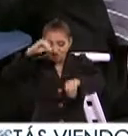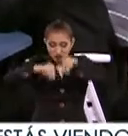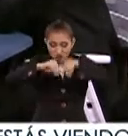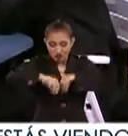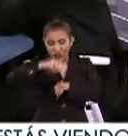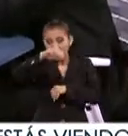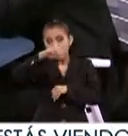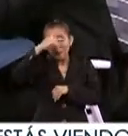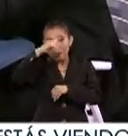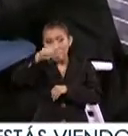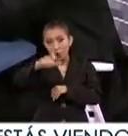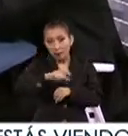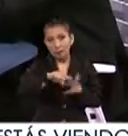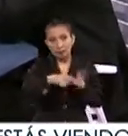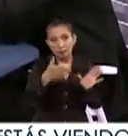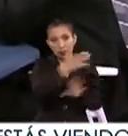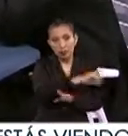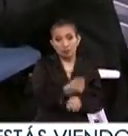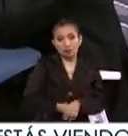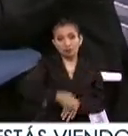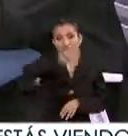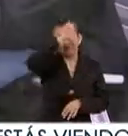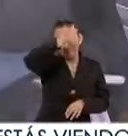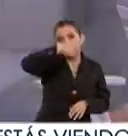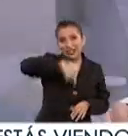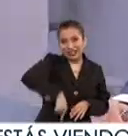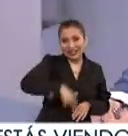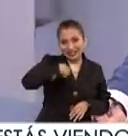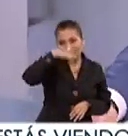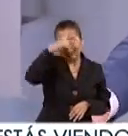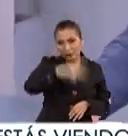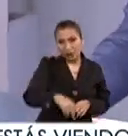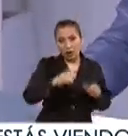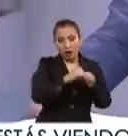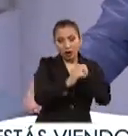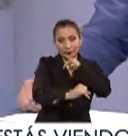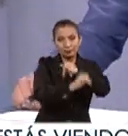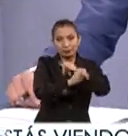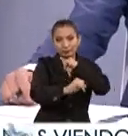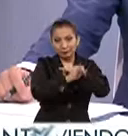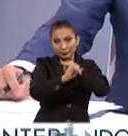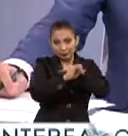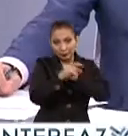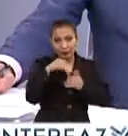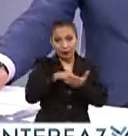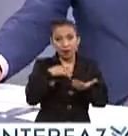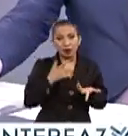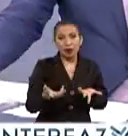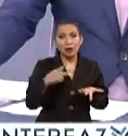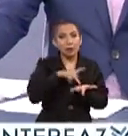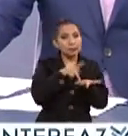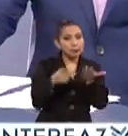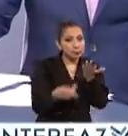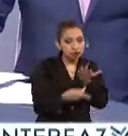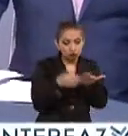¿sí? Empezamos, fuimos pioneros aquí en este país con la plataforma, iniciamos todo este gran